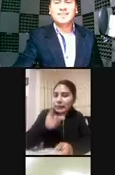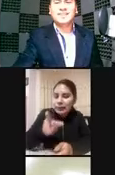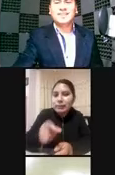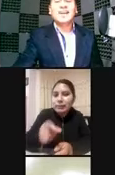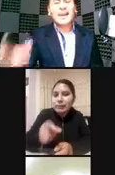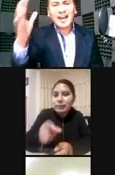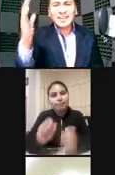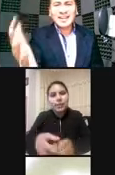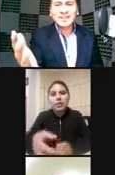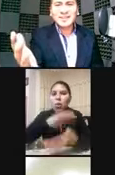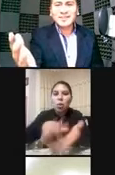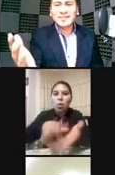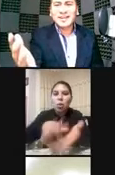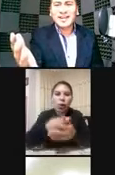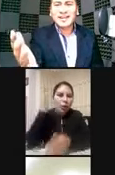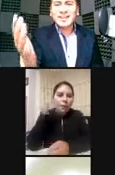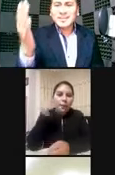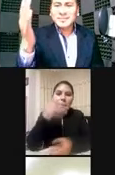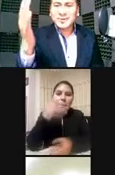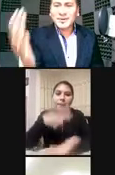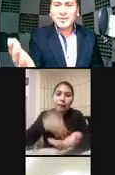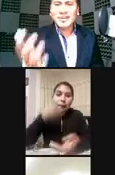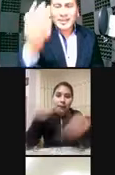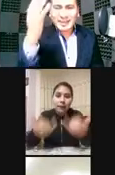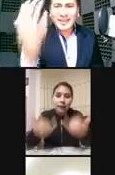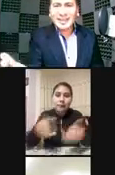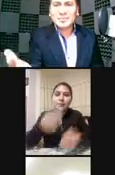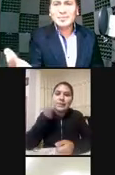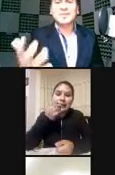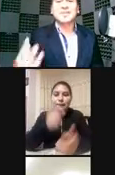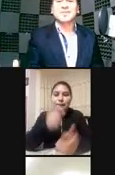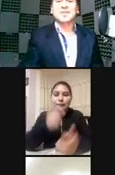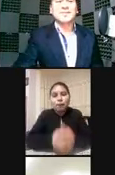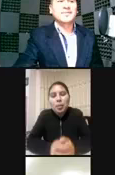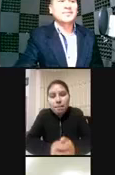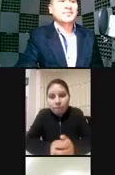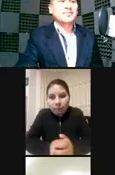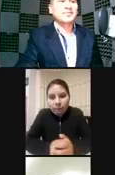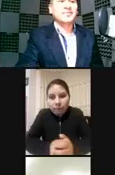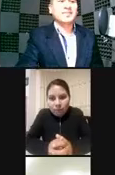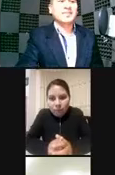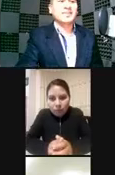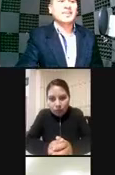Exactamente. Adelante, doctora, por favor, el público es suyo.